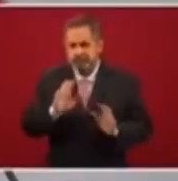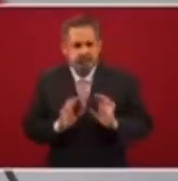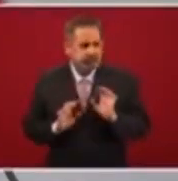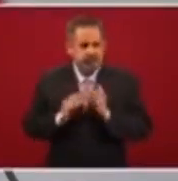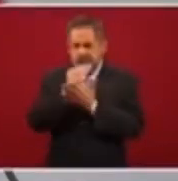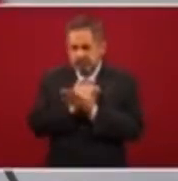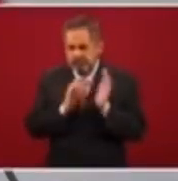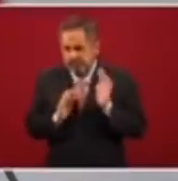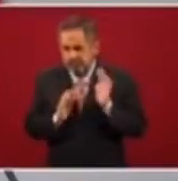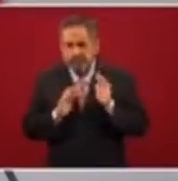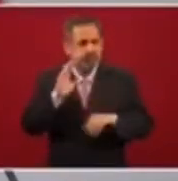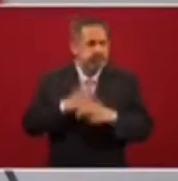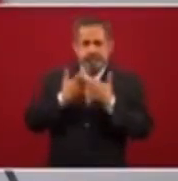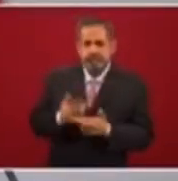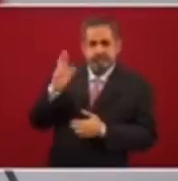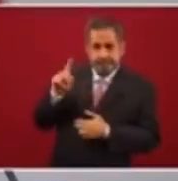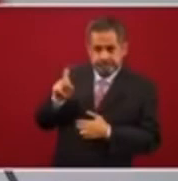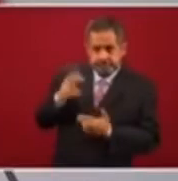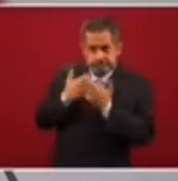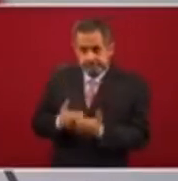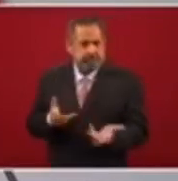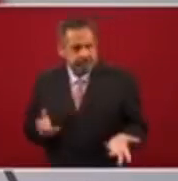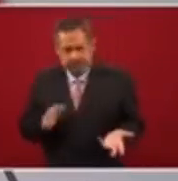en otros sitios, en regiones donde haya agua,